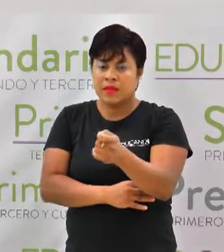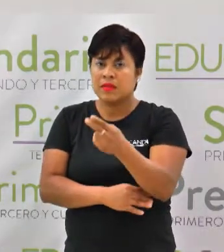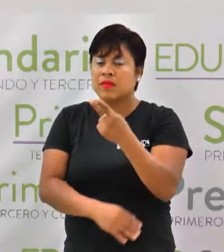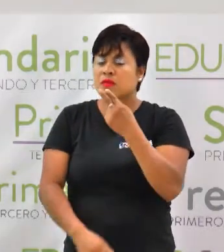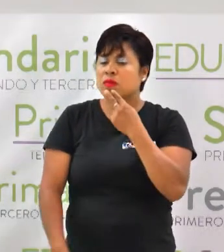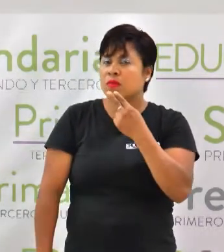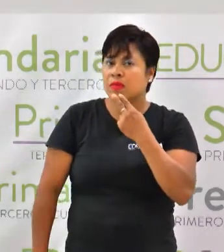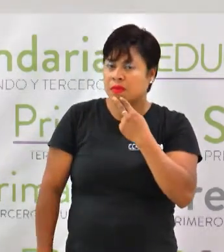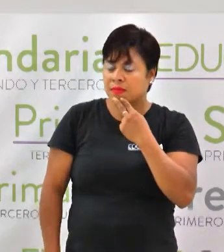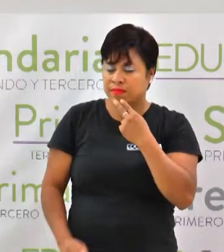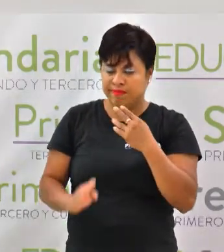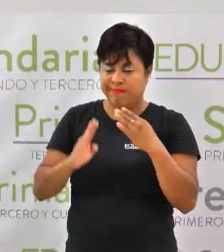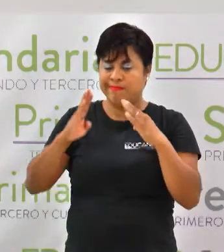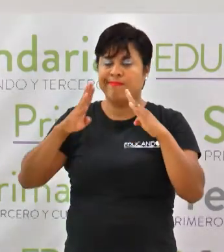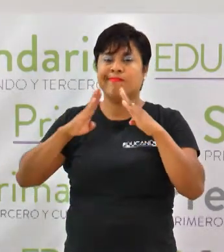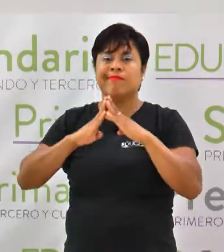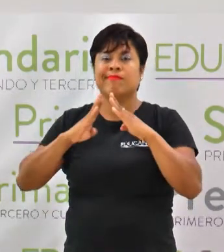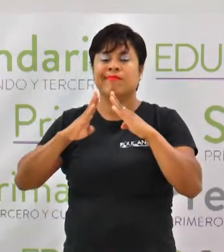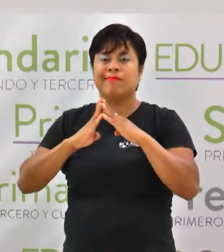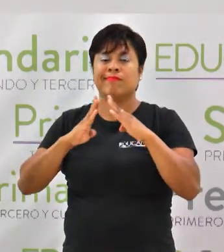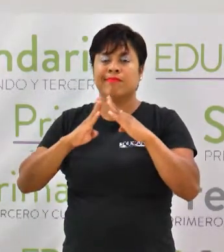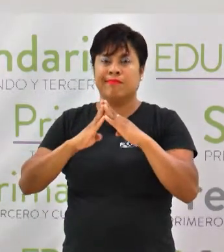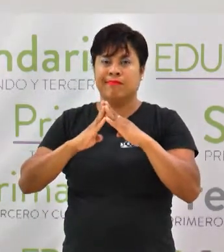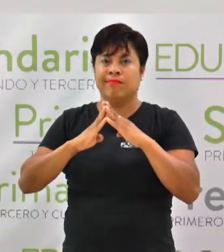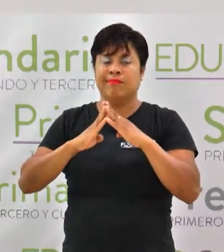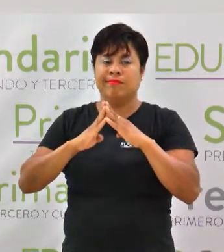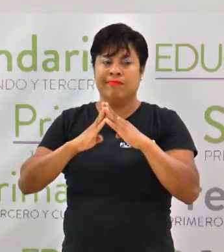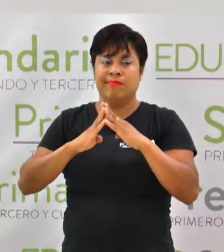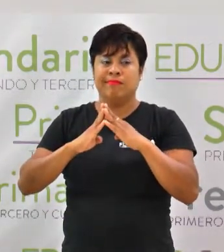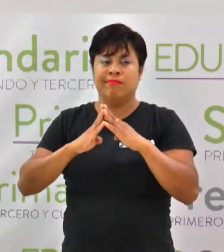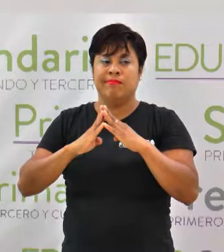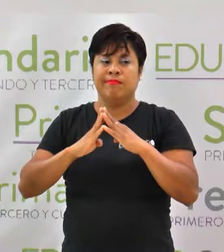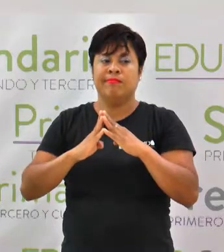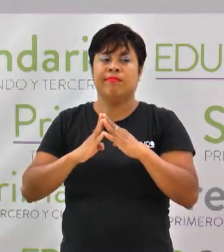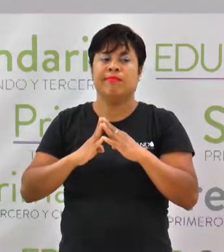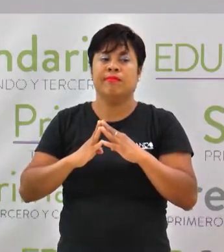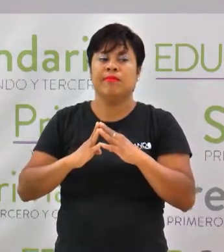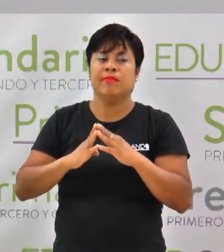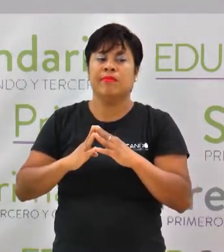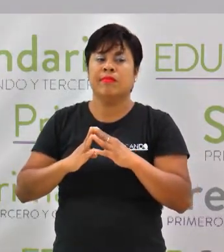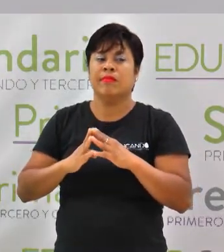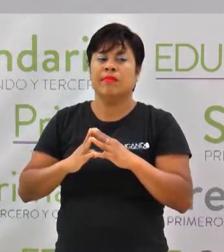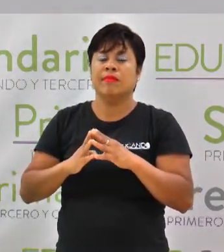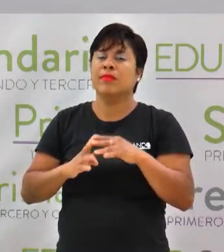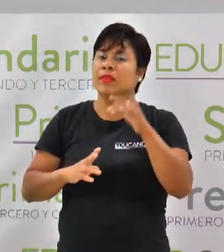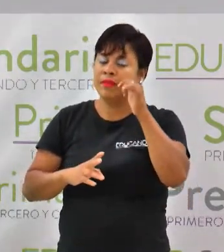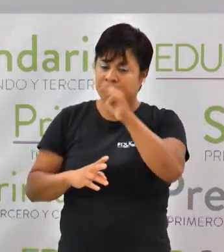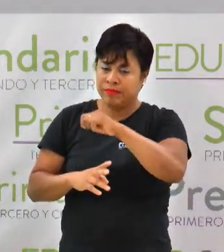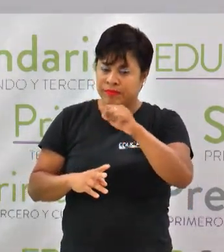es? Vamos a ponerle para qué nos es, ¿sí? Para referirnos a nosotros, para que